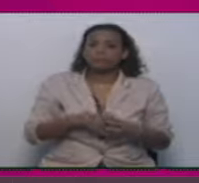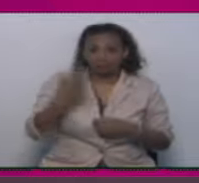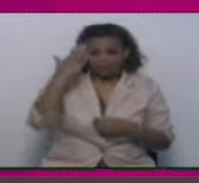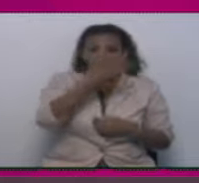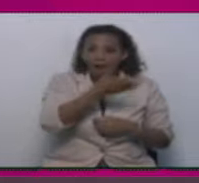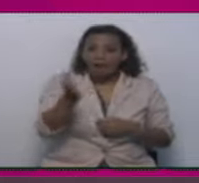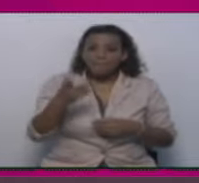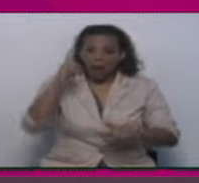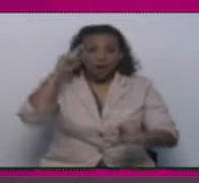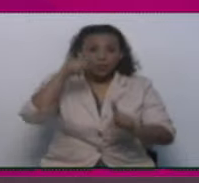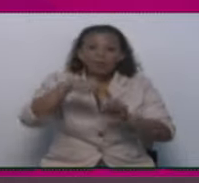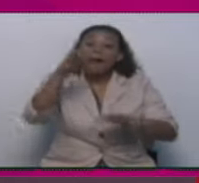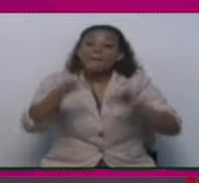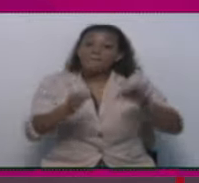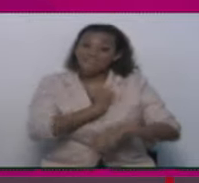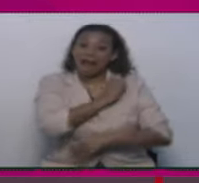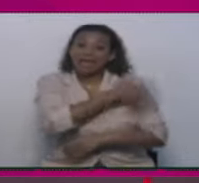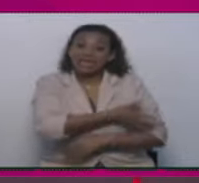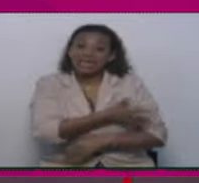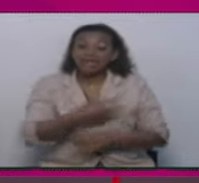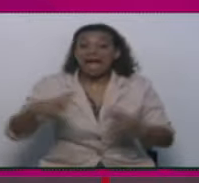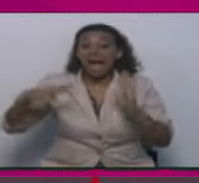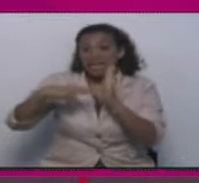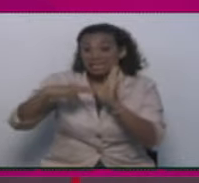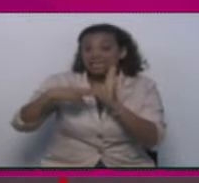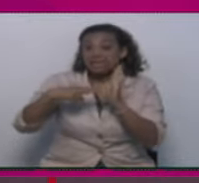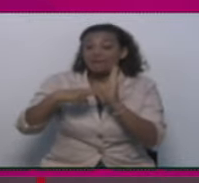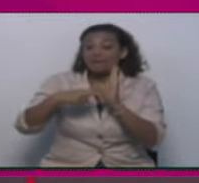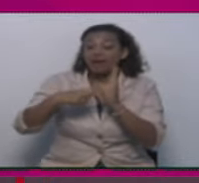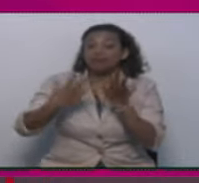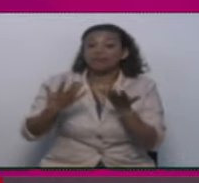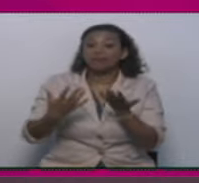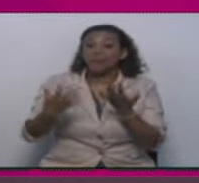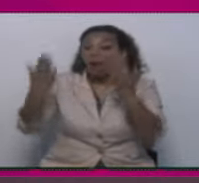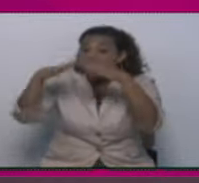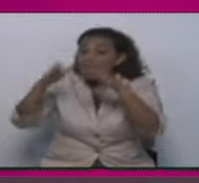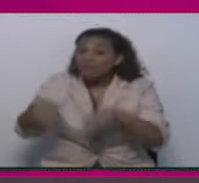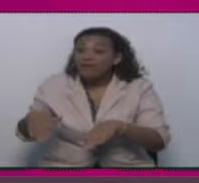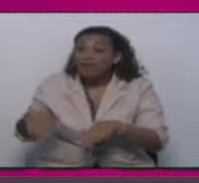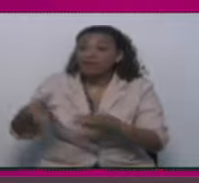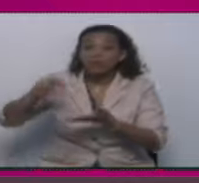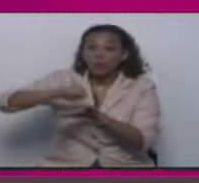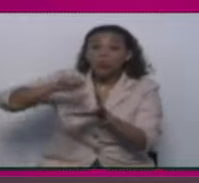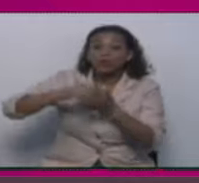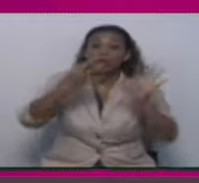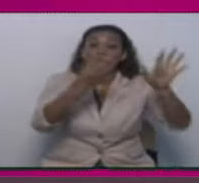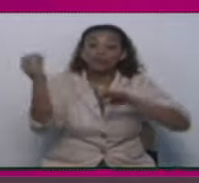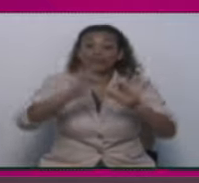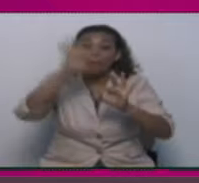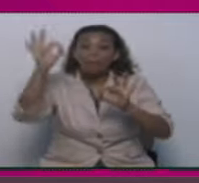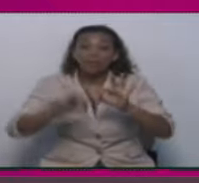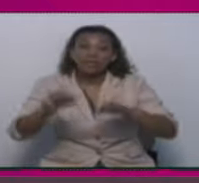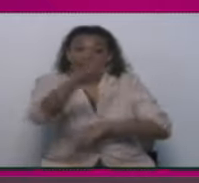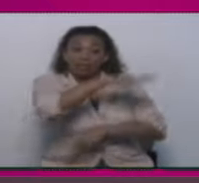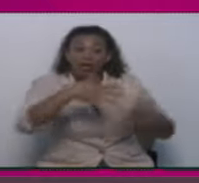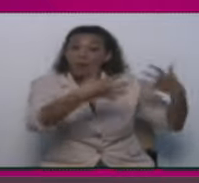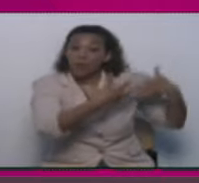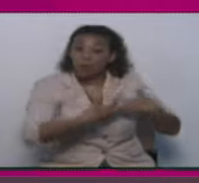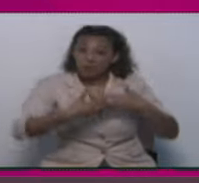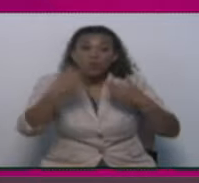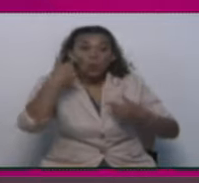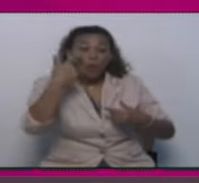que la causa palestina, libanesa, la causa de la paz, tiene el apoyo de más del 80% de Estados Unidos. He